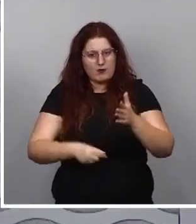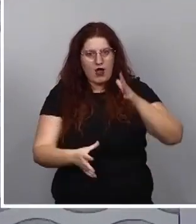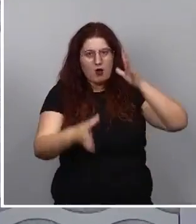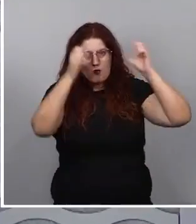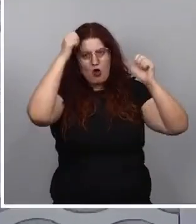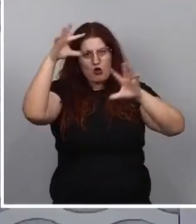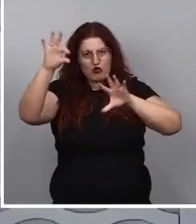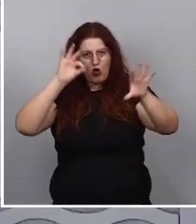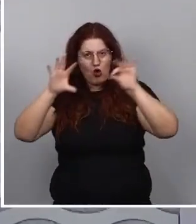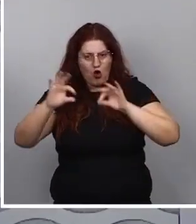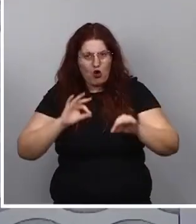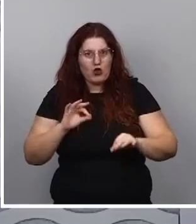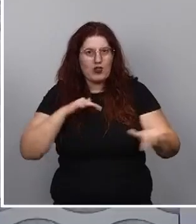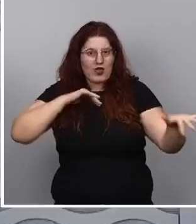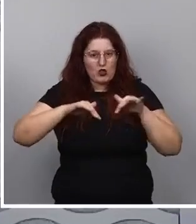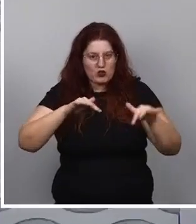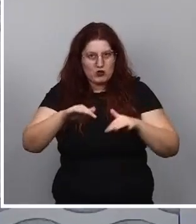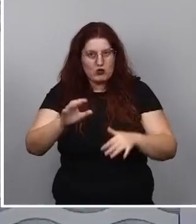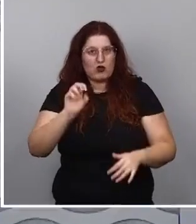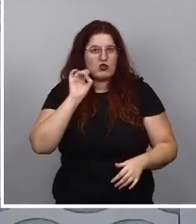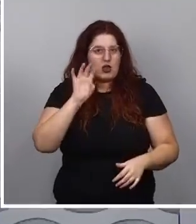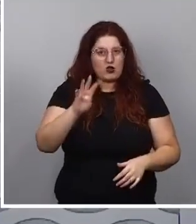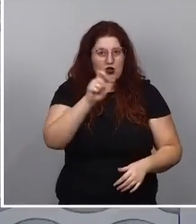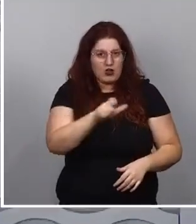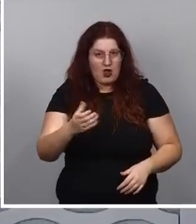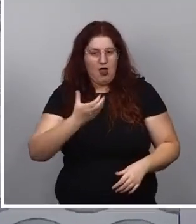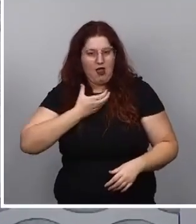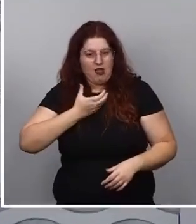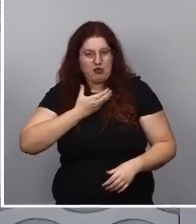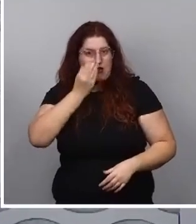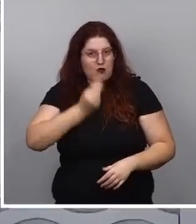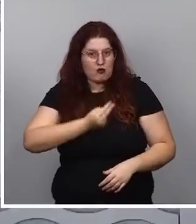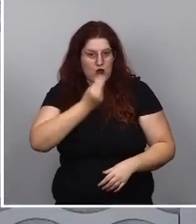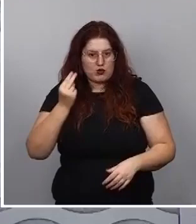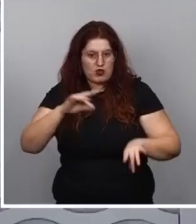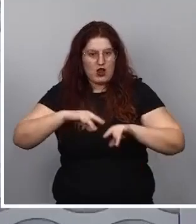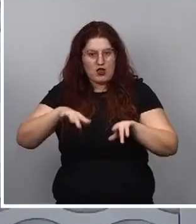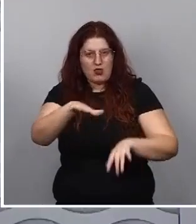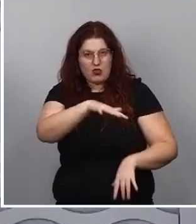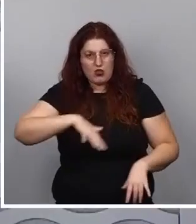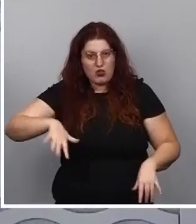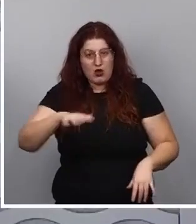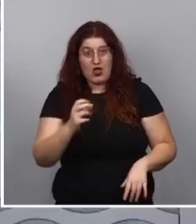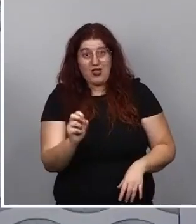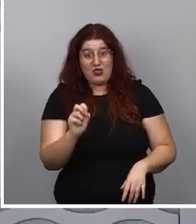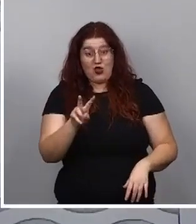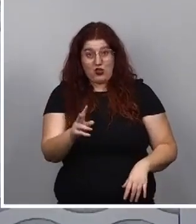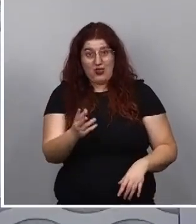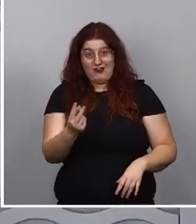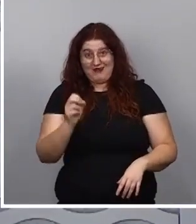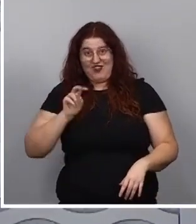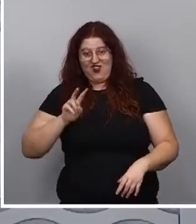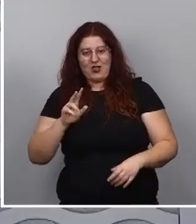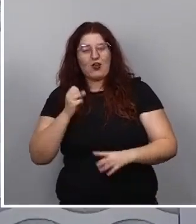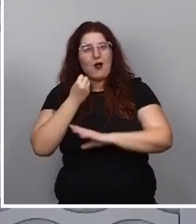os 14 alcaldes comprometidos neste territorio, 12 dos quais habían respaldado por